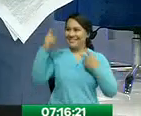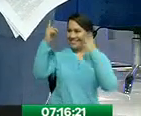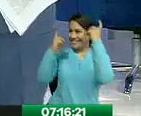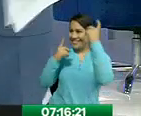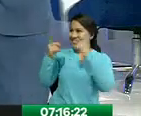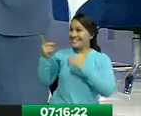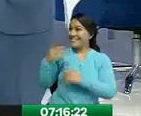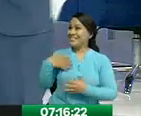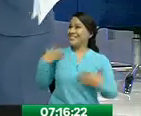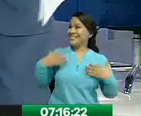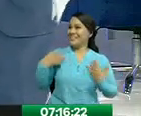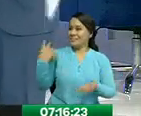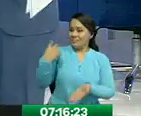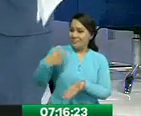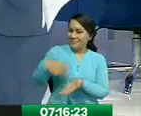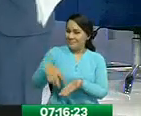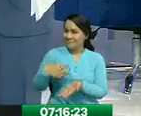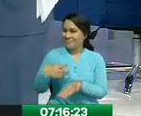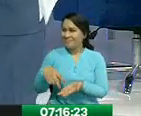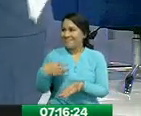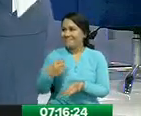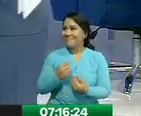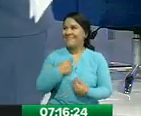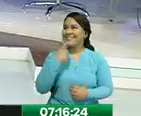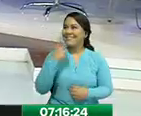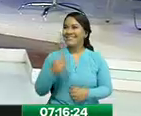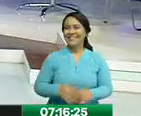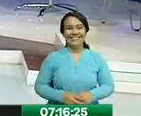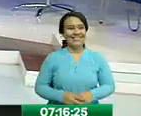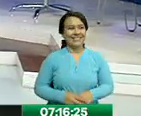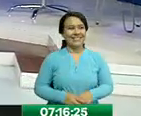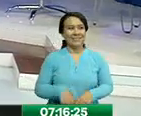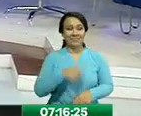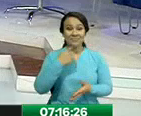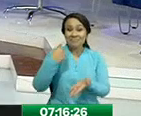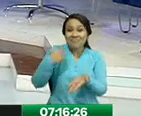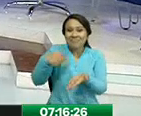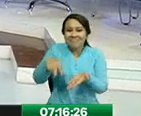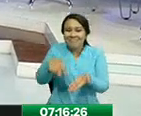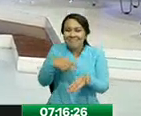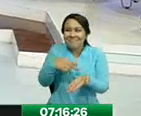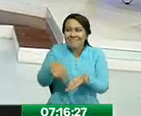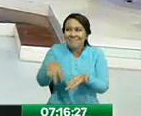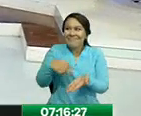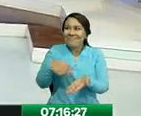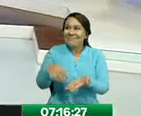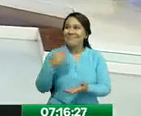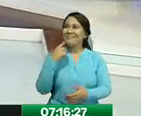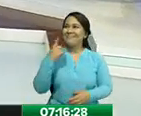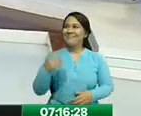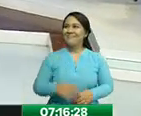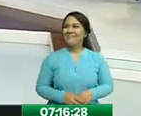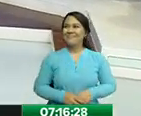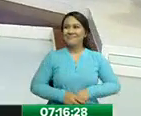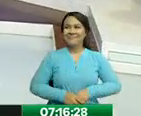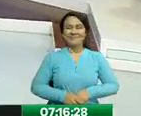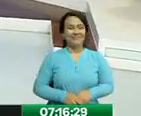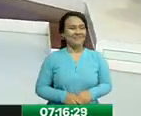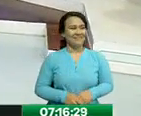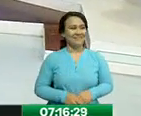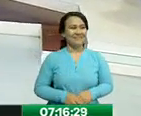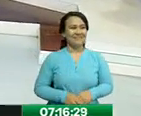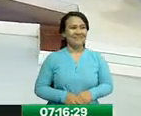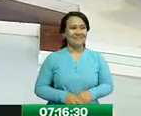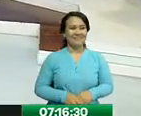contento. Eso es suavecito nomás, mire. A ver. ¿Cómo más es? Ahí lo quiero ver. Déjese ver. Mira ahí nomás. ¿Ah, ya? Pues el